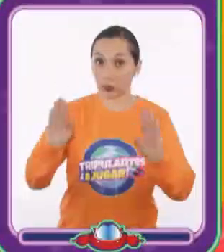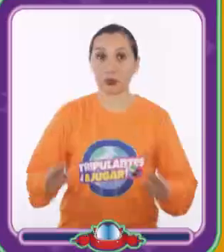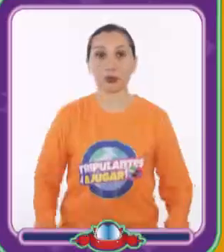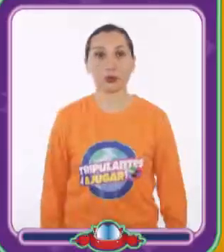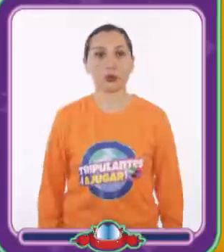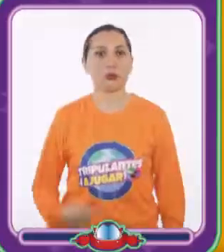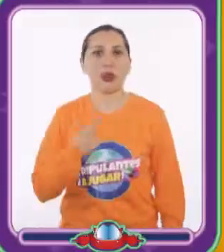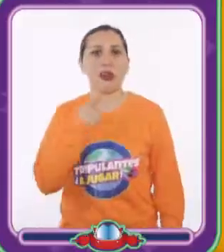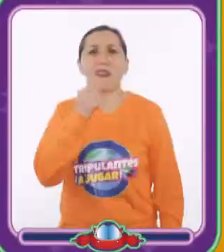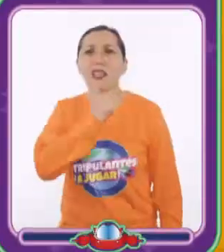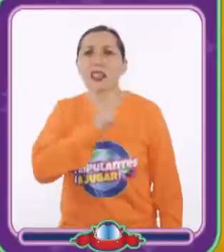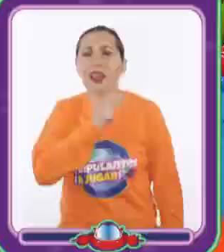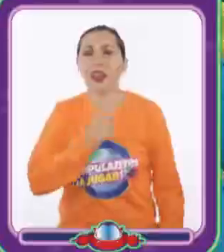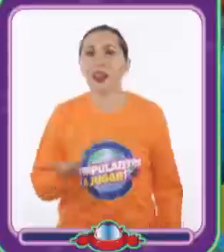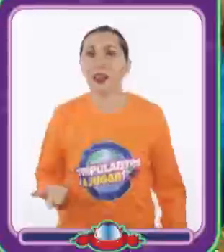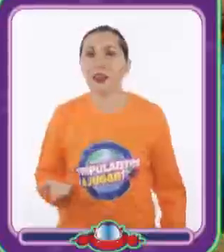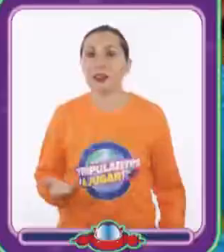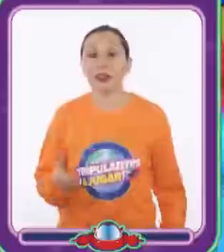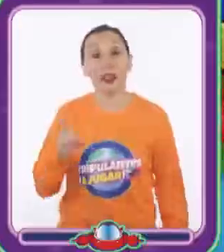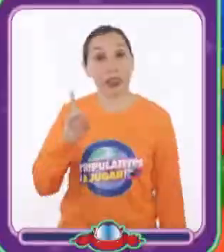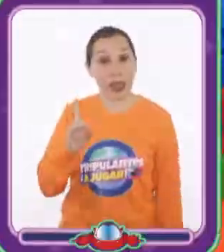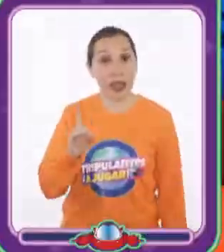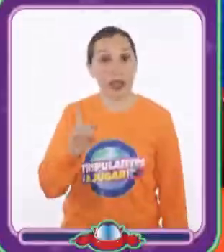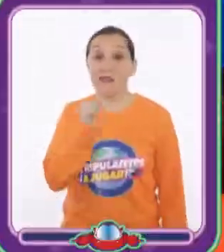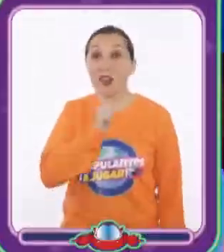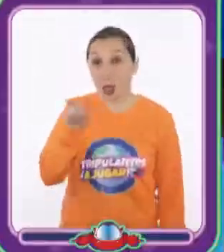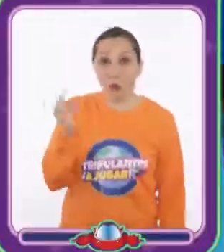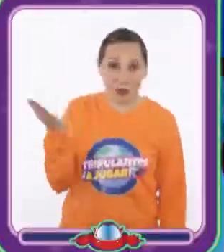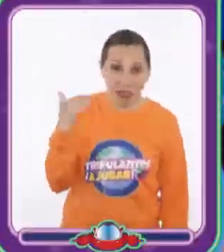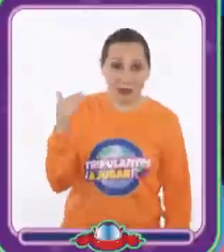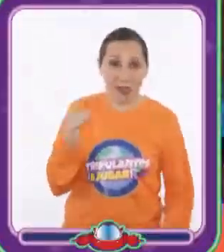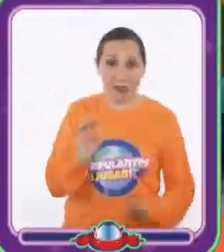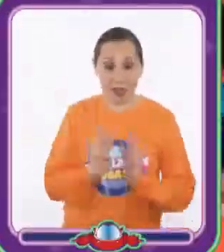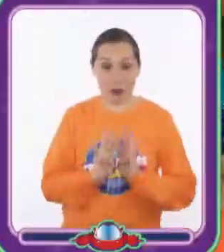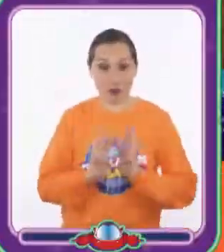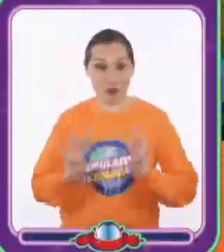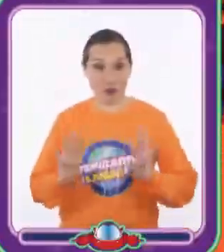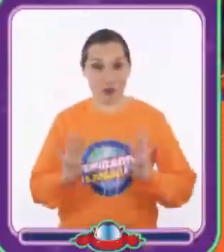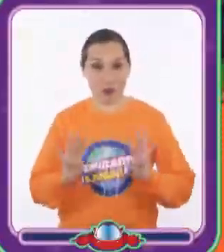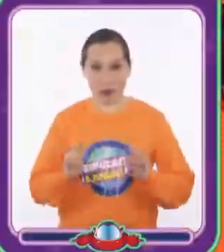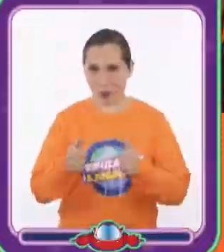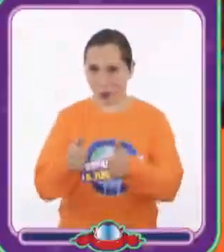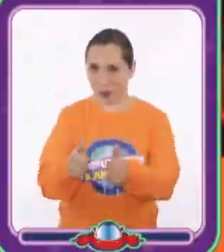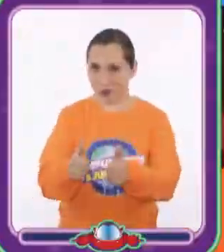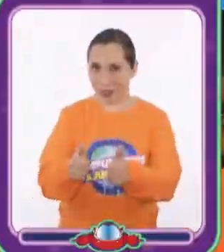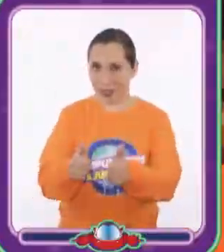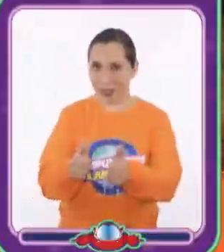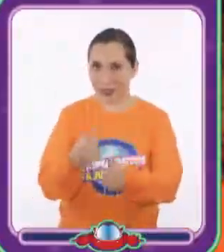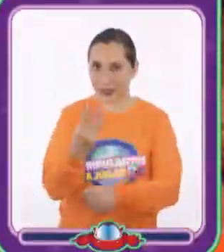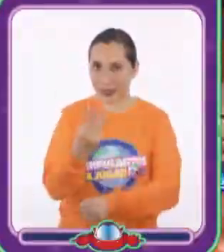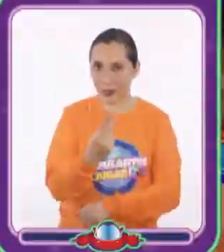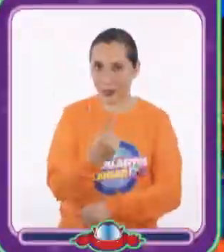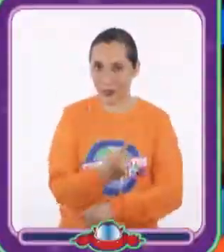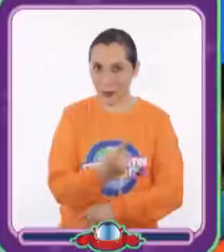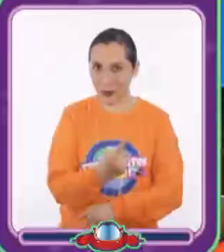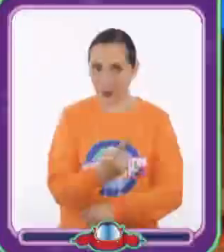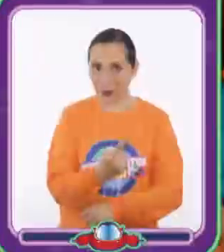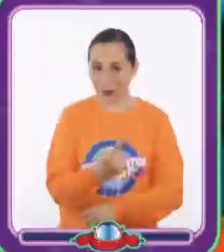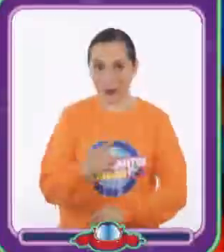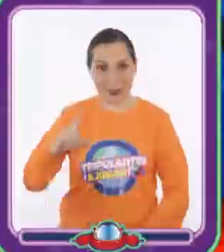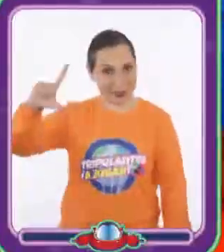Atención. ¿Quién falta? Dairelis. Falta solo tú. Ven, ven aquí. Eso. Muy bien. 3, 2,